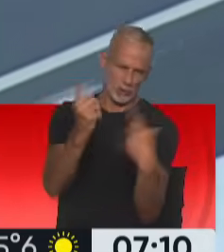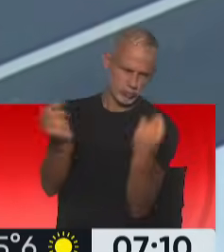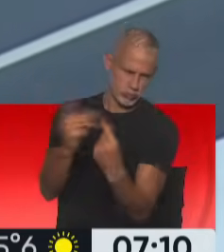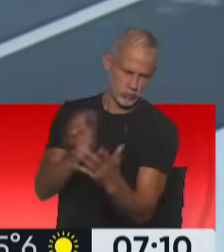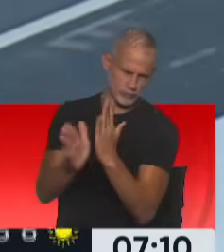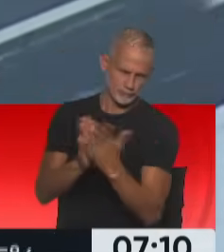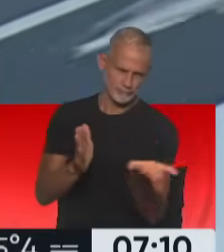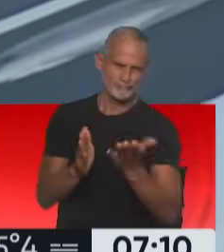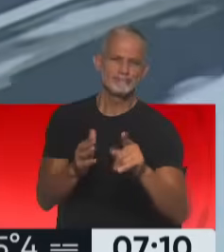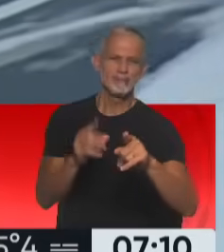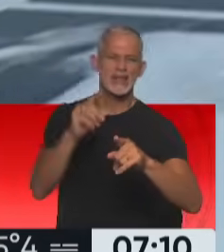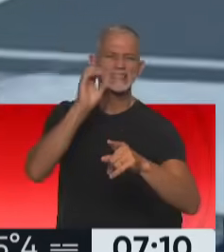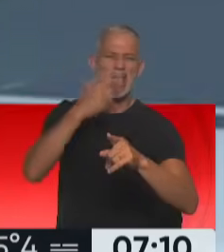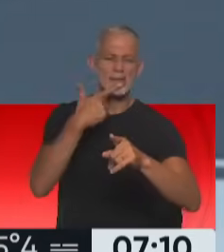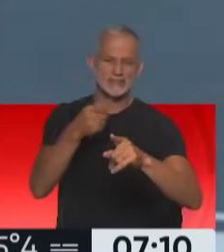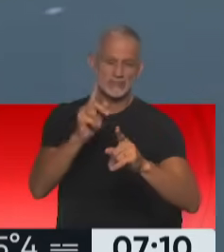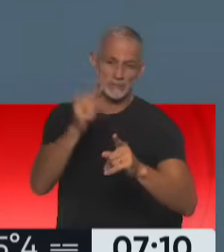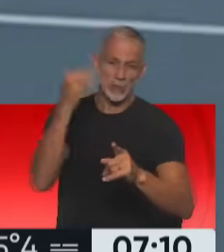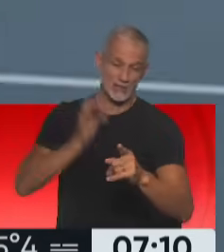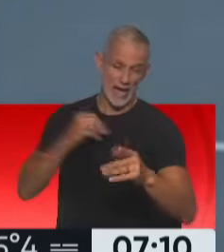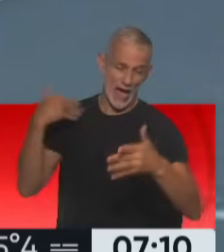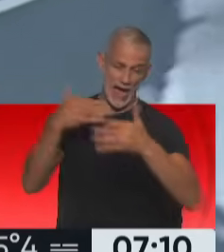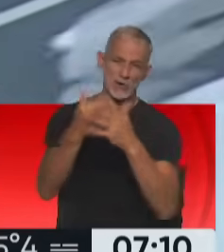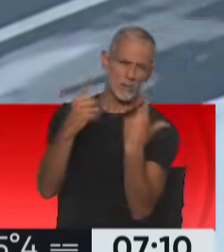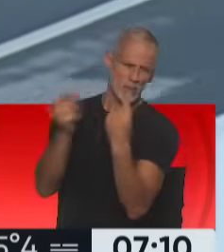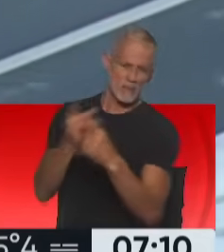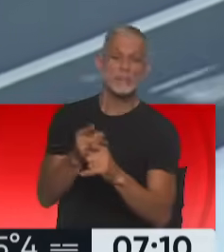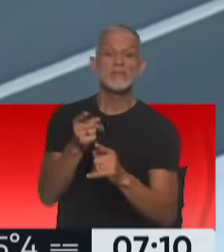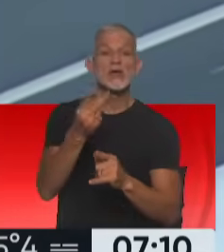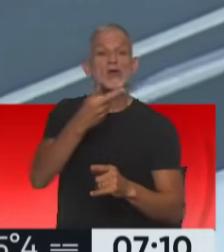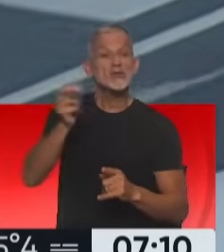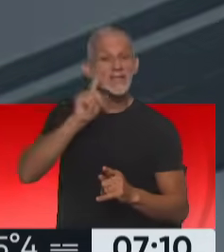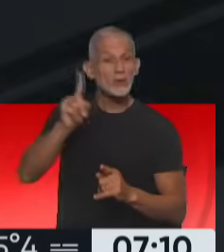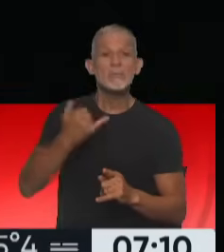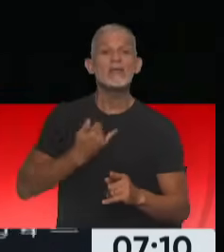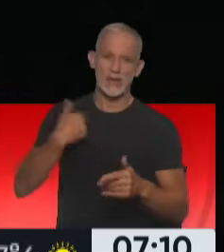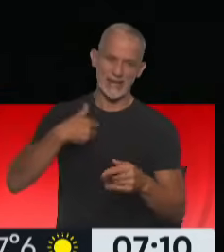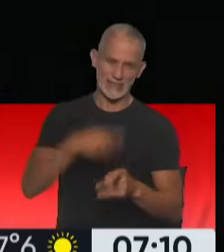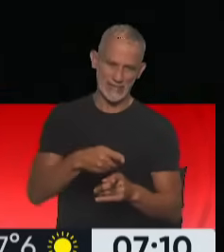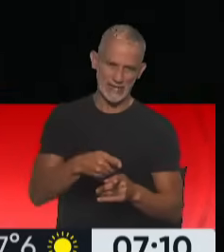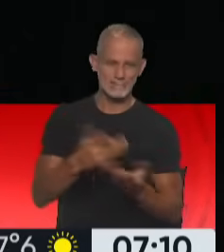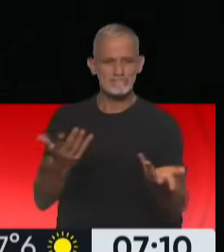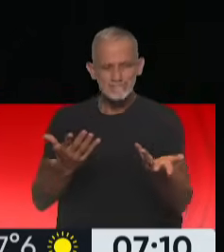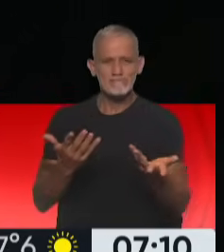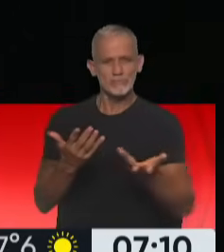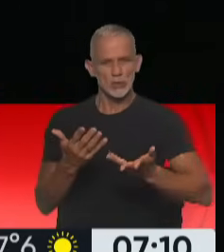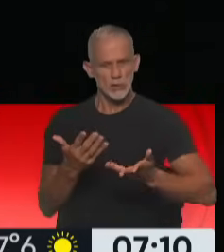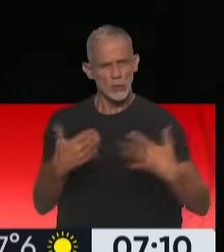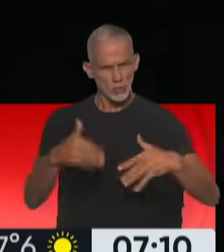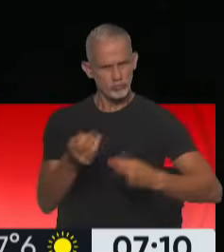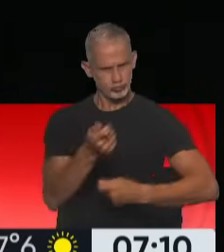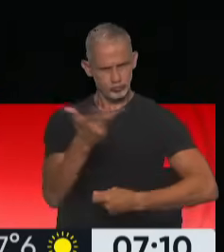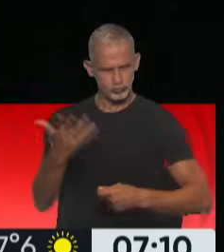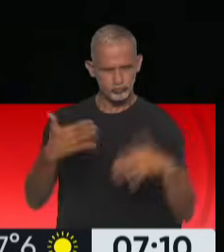Venezuela chavista o de la Venezuela de los últimos años. 200.000 de ellos se encuentran en la República Argentina, entonces son capaces de